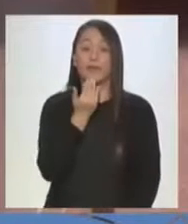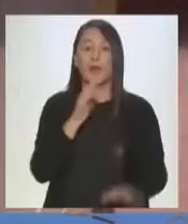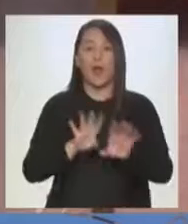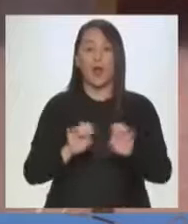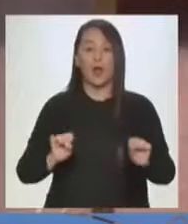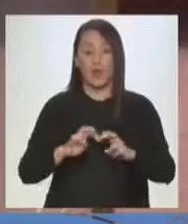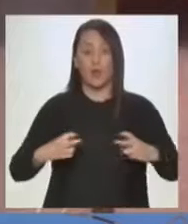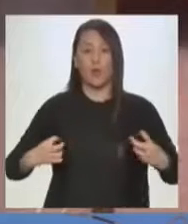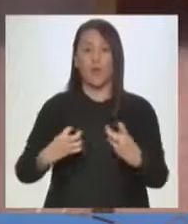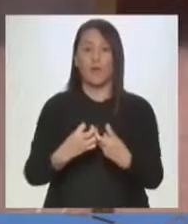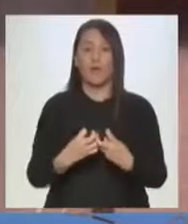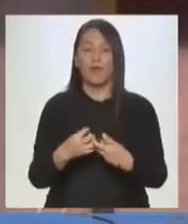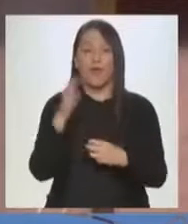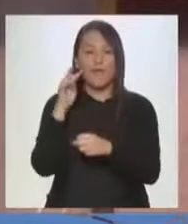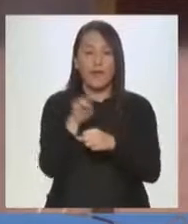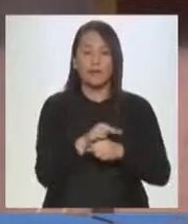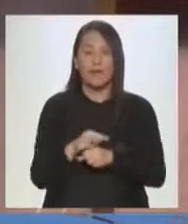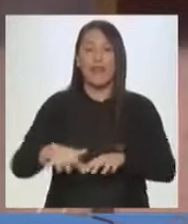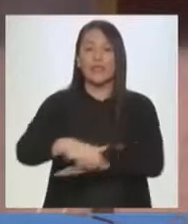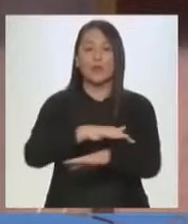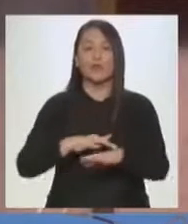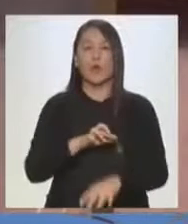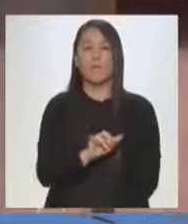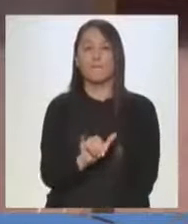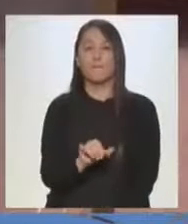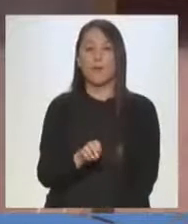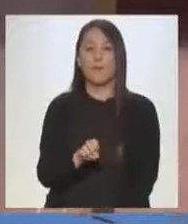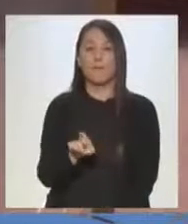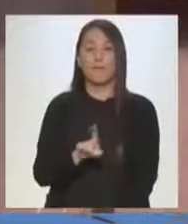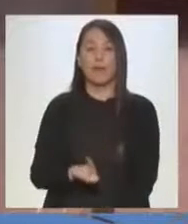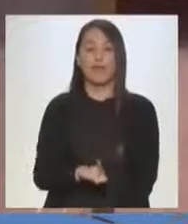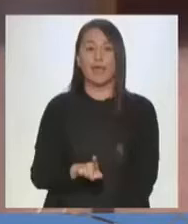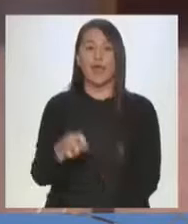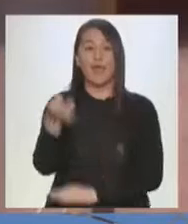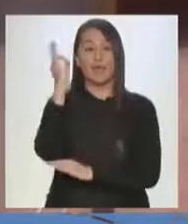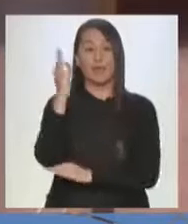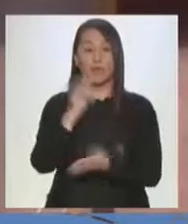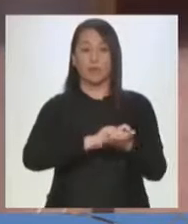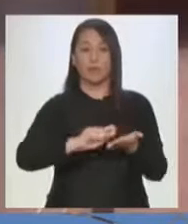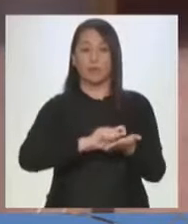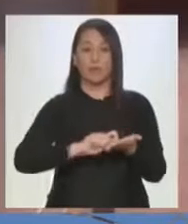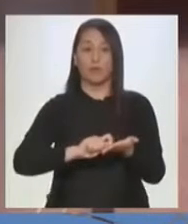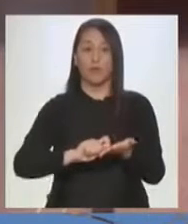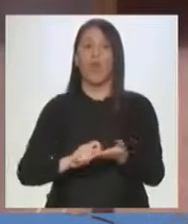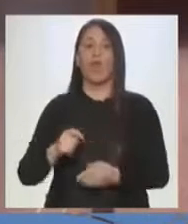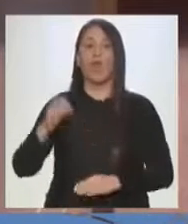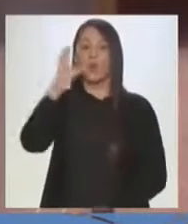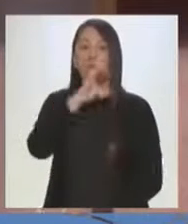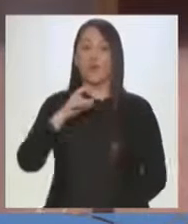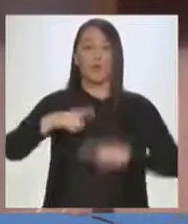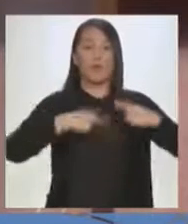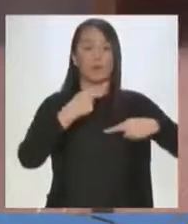una mesa para revisar la situación de las pymes, pues en las sesiones quedó establecido que los sectores del turismo,